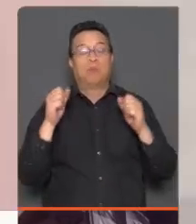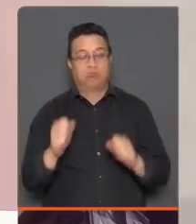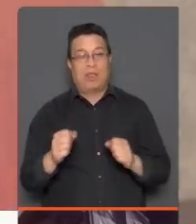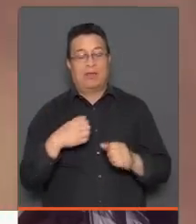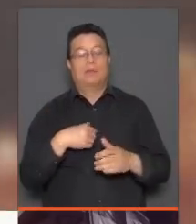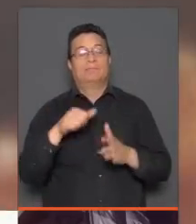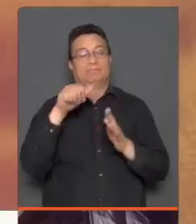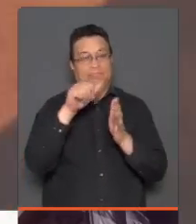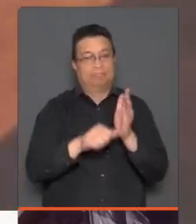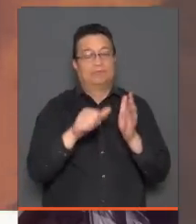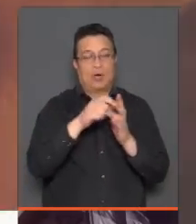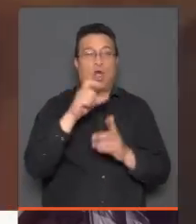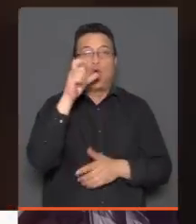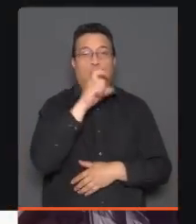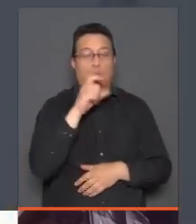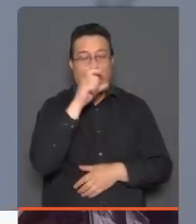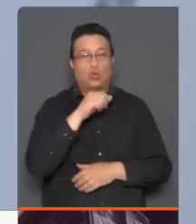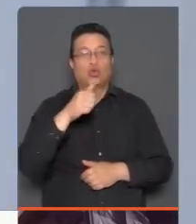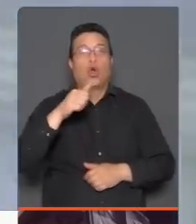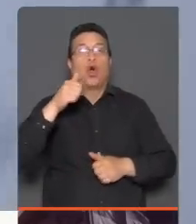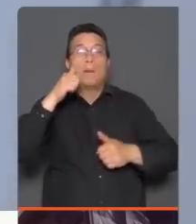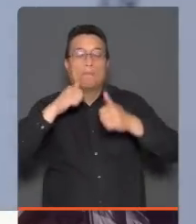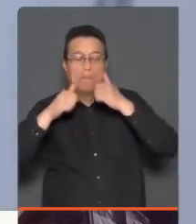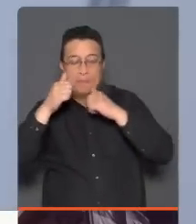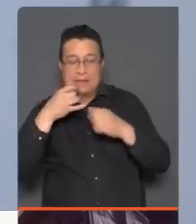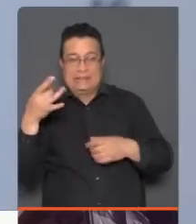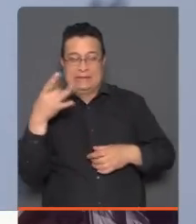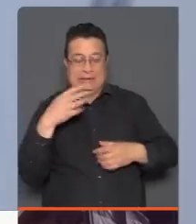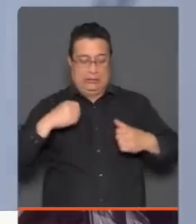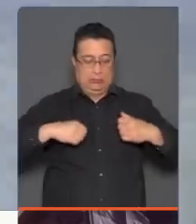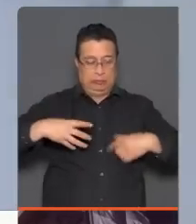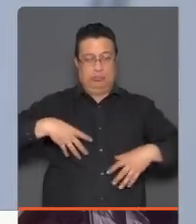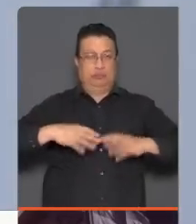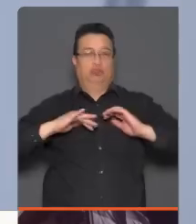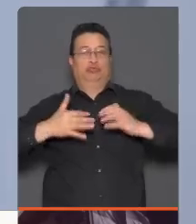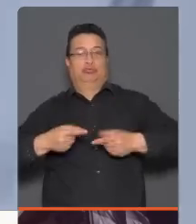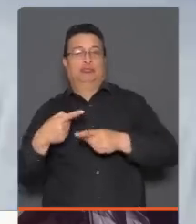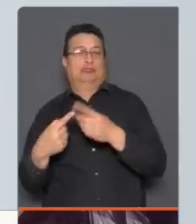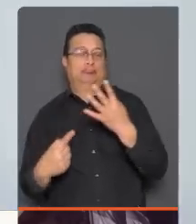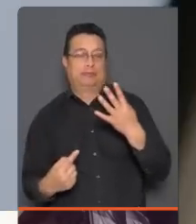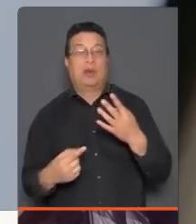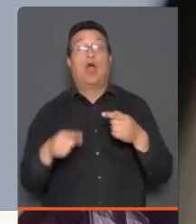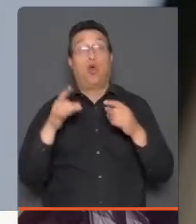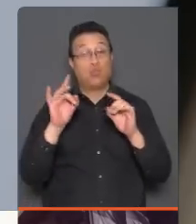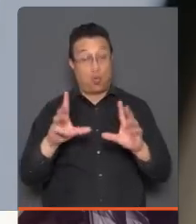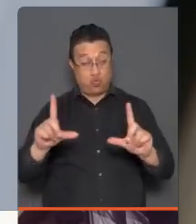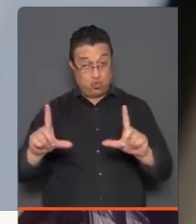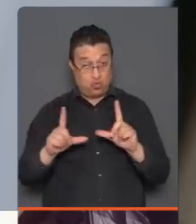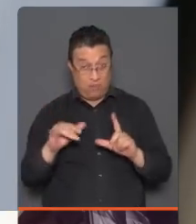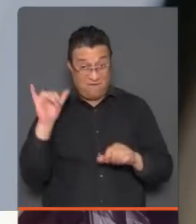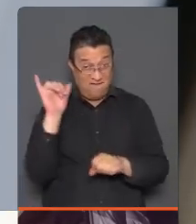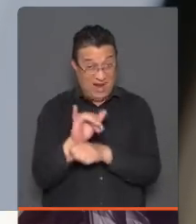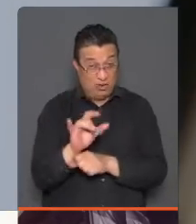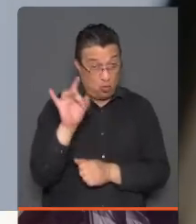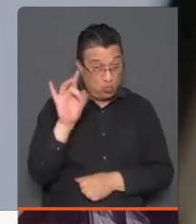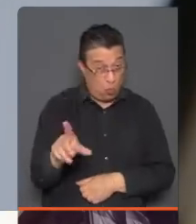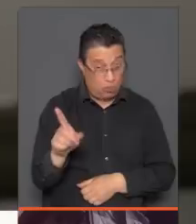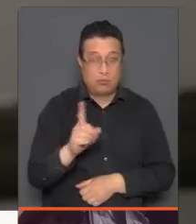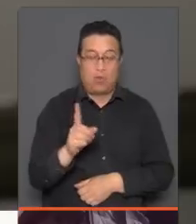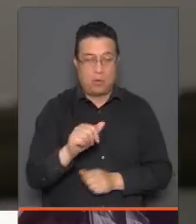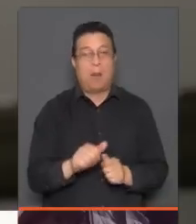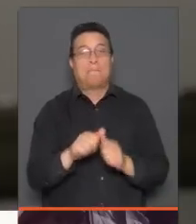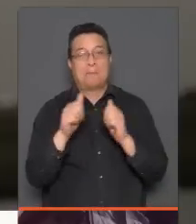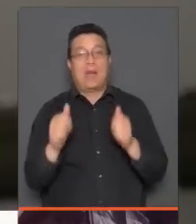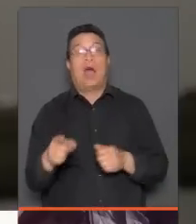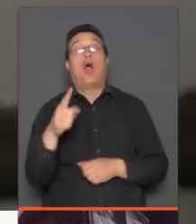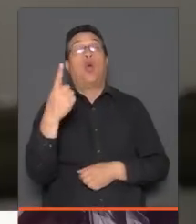realizar cursos de medicina estética. Pero no es el único título falso que tenían en sus manos, advierte la Fiscalía. Una de las imputadas,